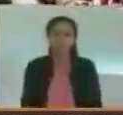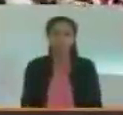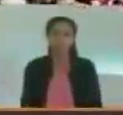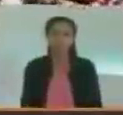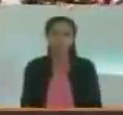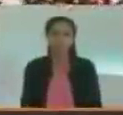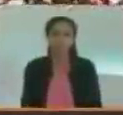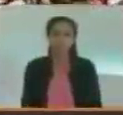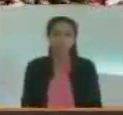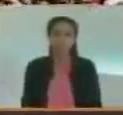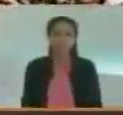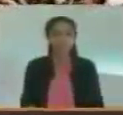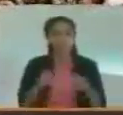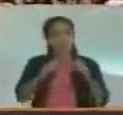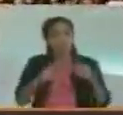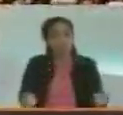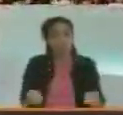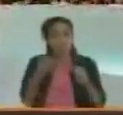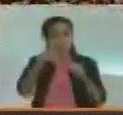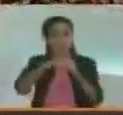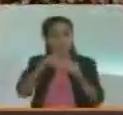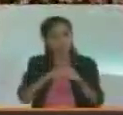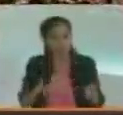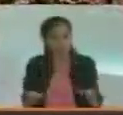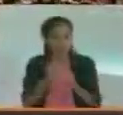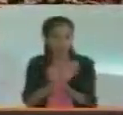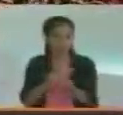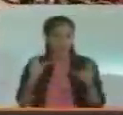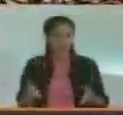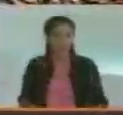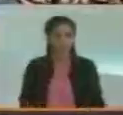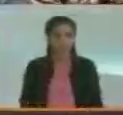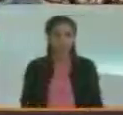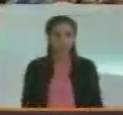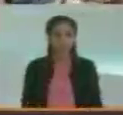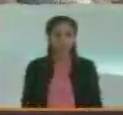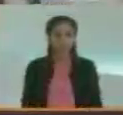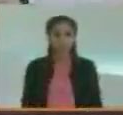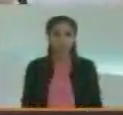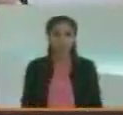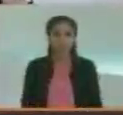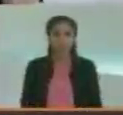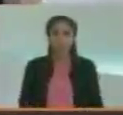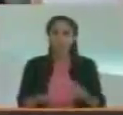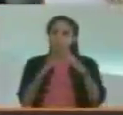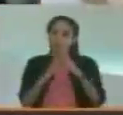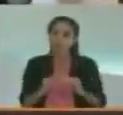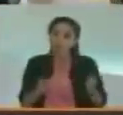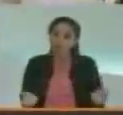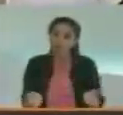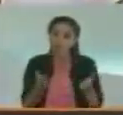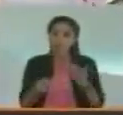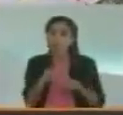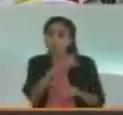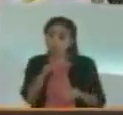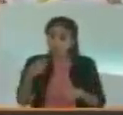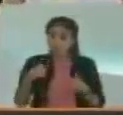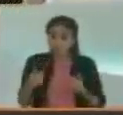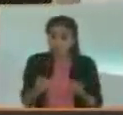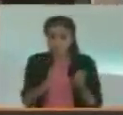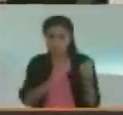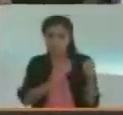Por eso tenemos que ir a votar. Por eso tenemos que ir. Si ustedes me dan el